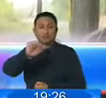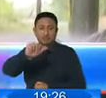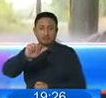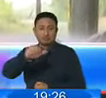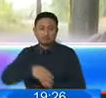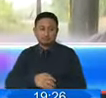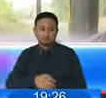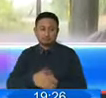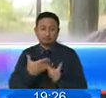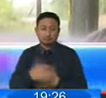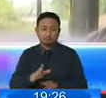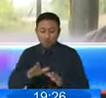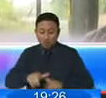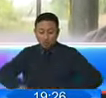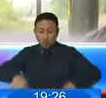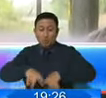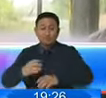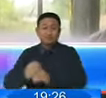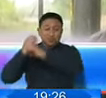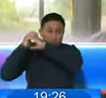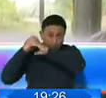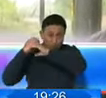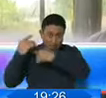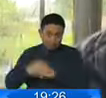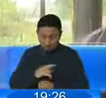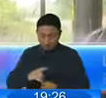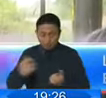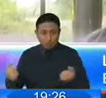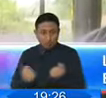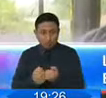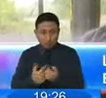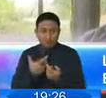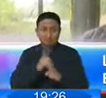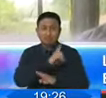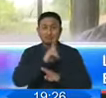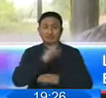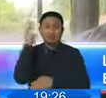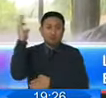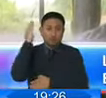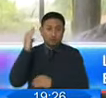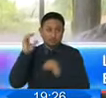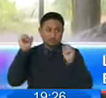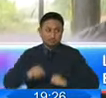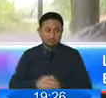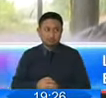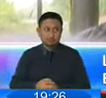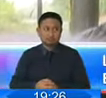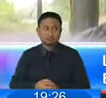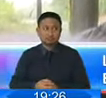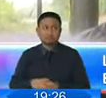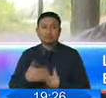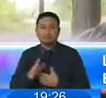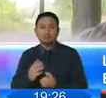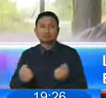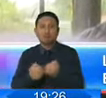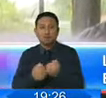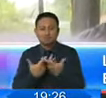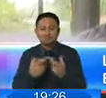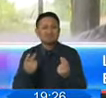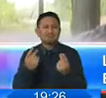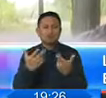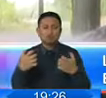caso de San Francisco también, de acuerdo a los reportes de la Dirección Distrital de Tungurahua, también se ha procedido a la intervención inmediata